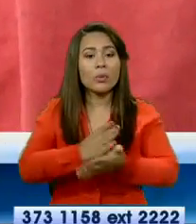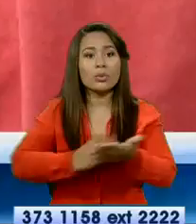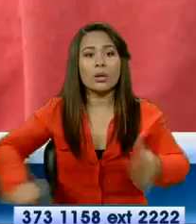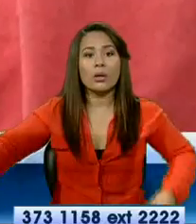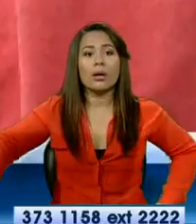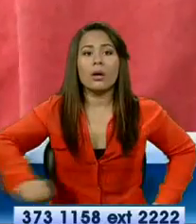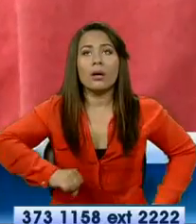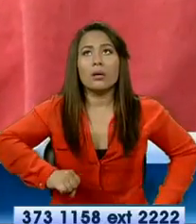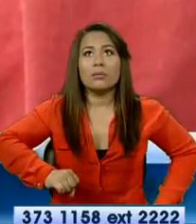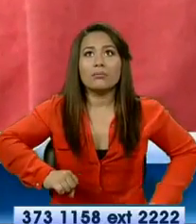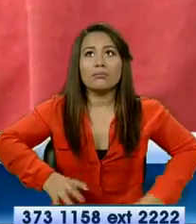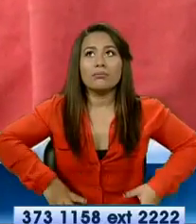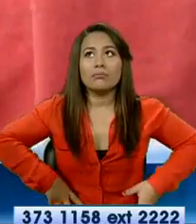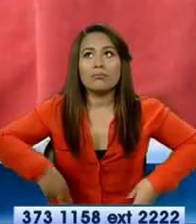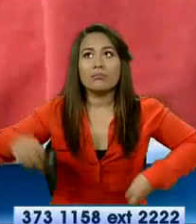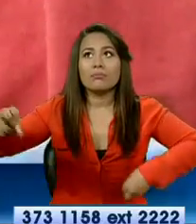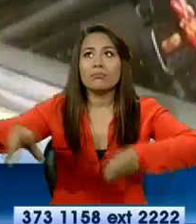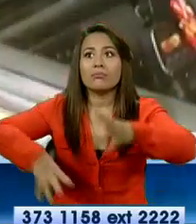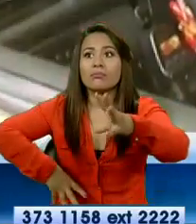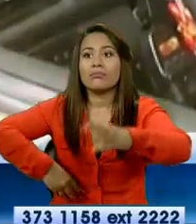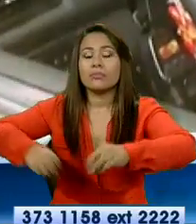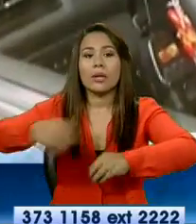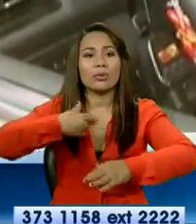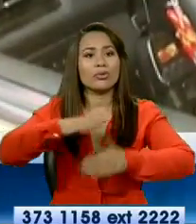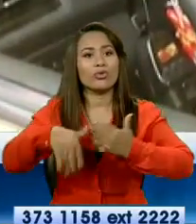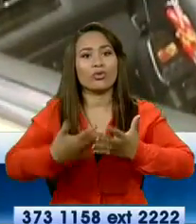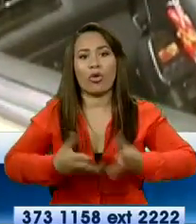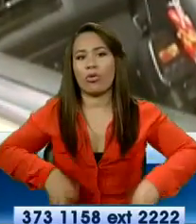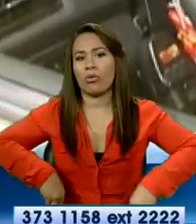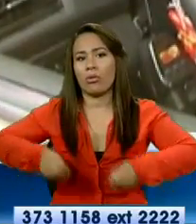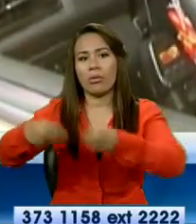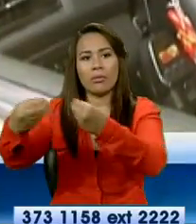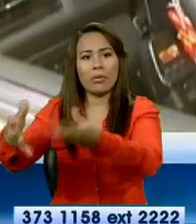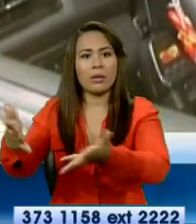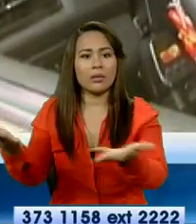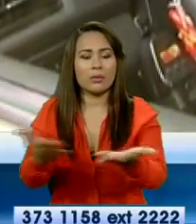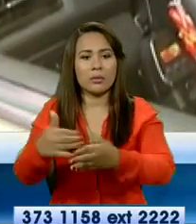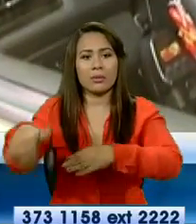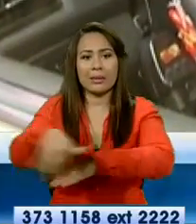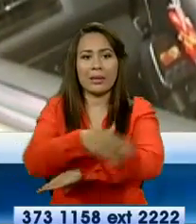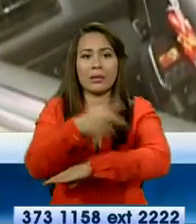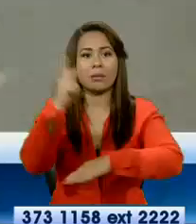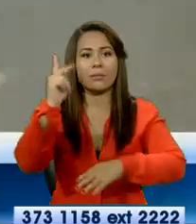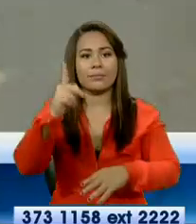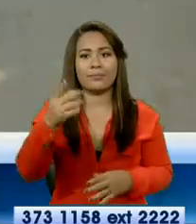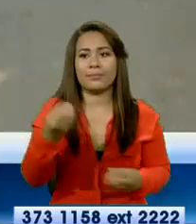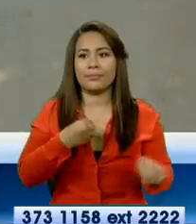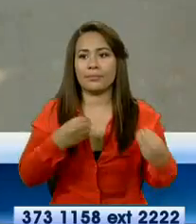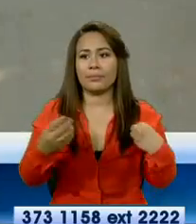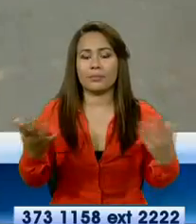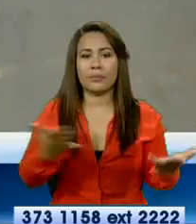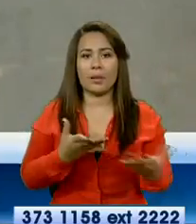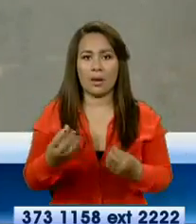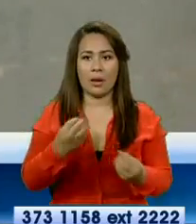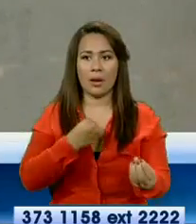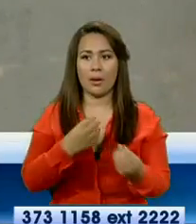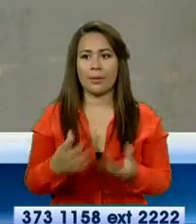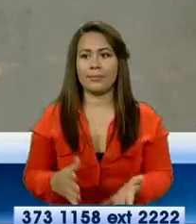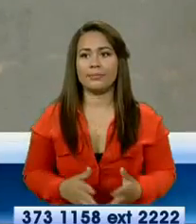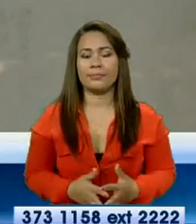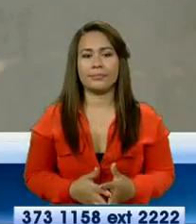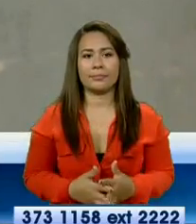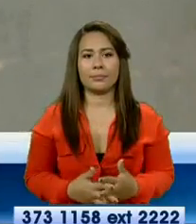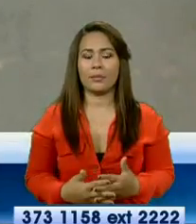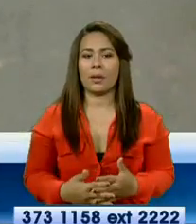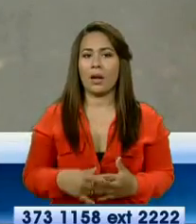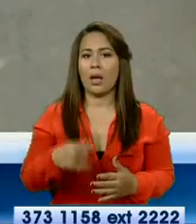encierran, que les demos todo. Al parecer el recorrido delictivo dejaba buenos resultados por el sector de la Javi. Una pareja que dejó